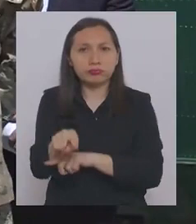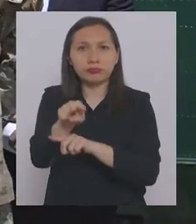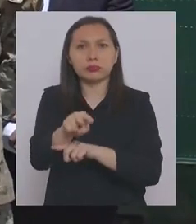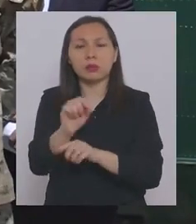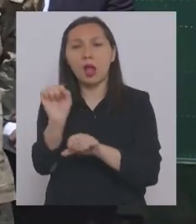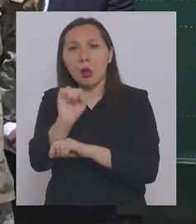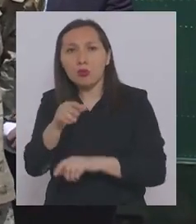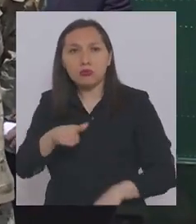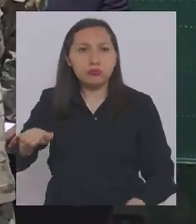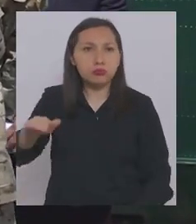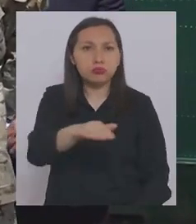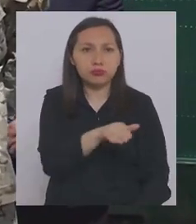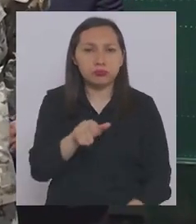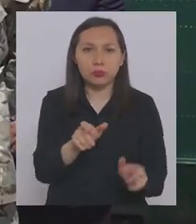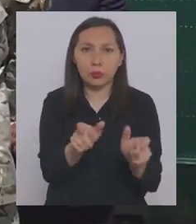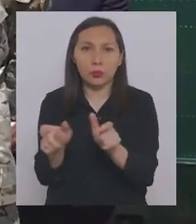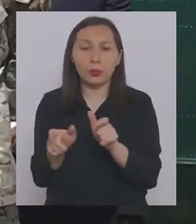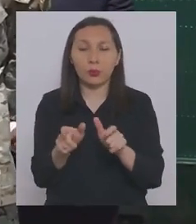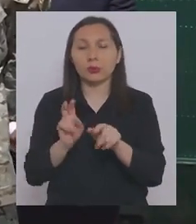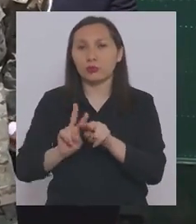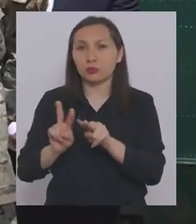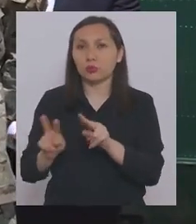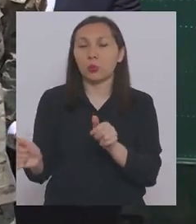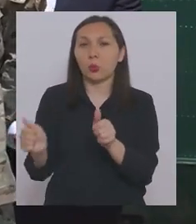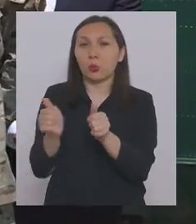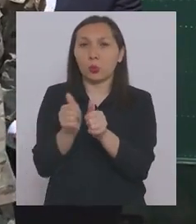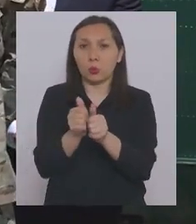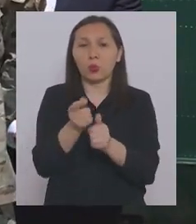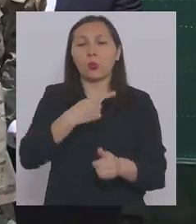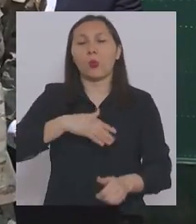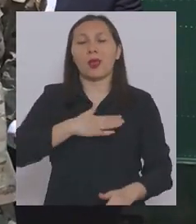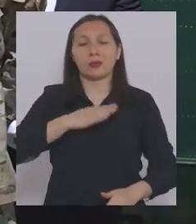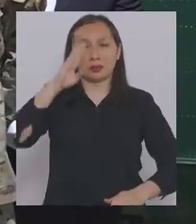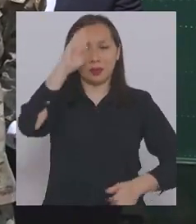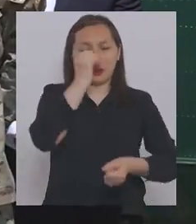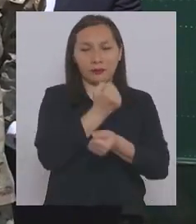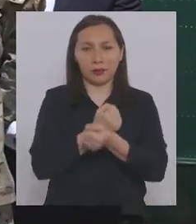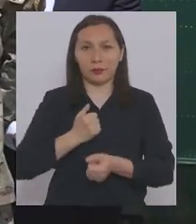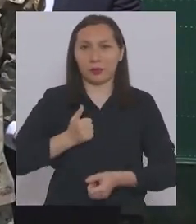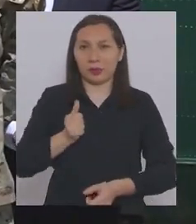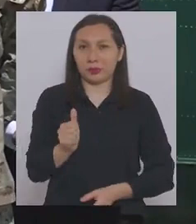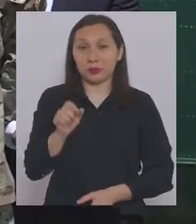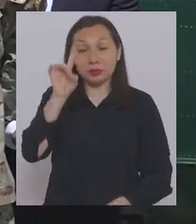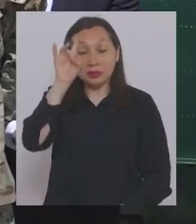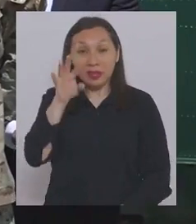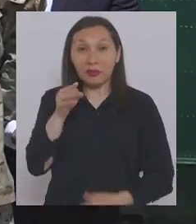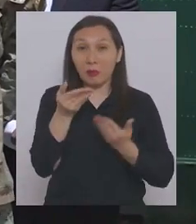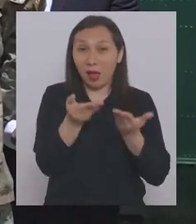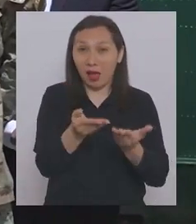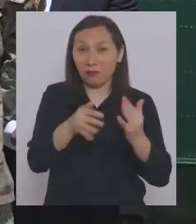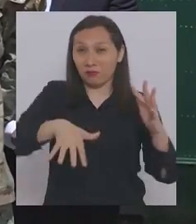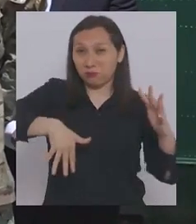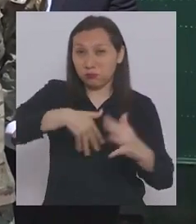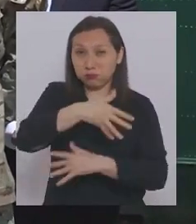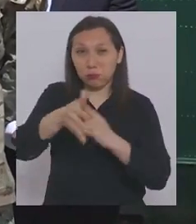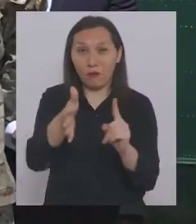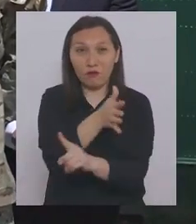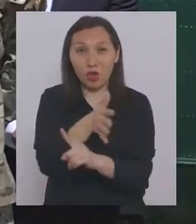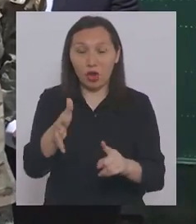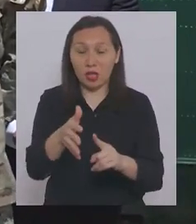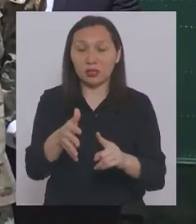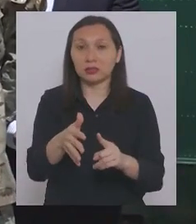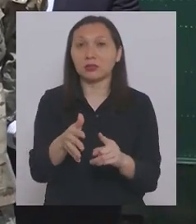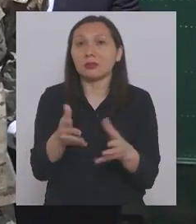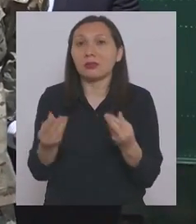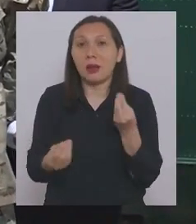patrullaje, que lo han realizado junto a nuestras policías. Sabemos que esta violencia, desatada por